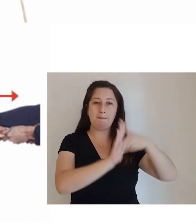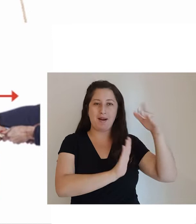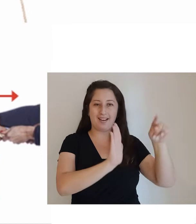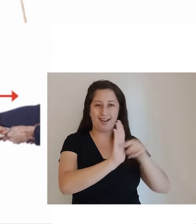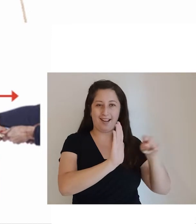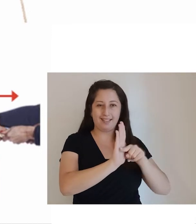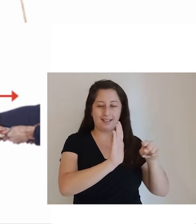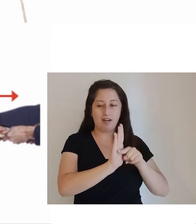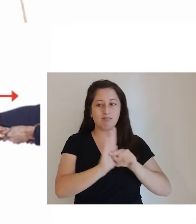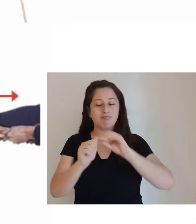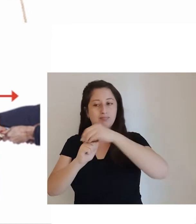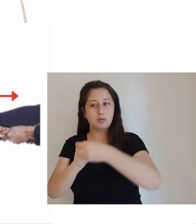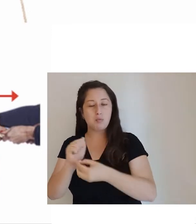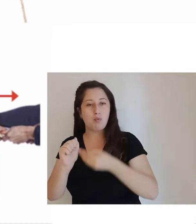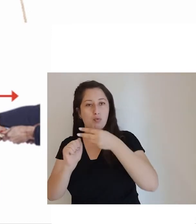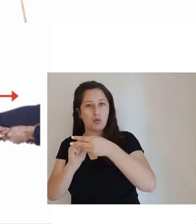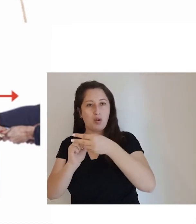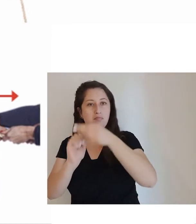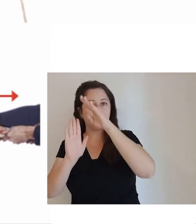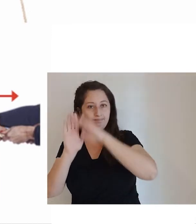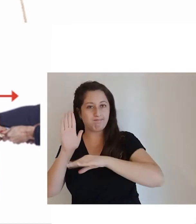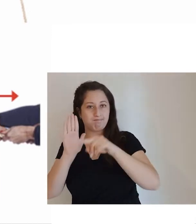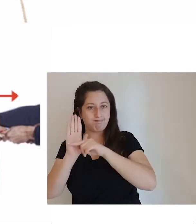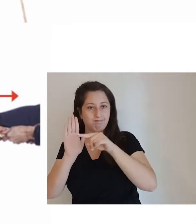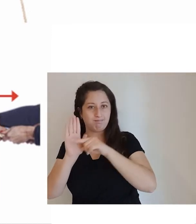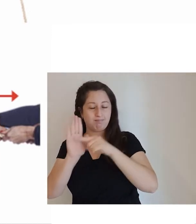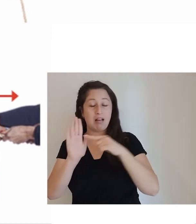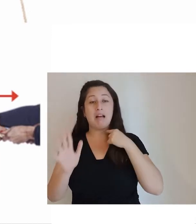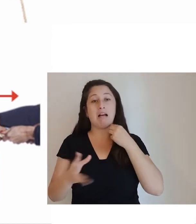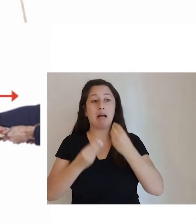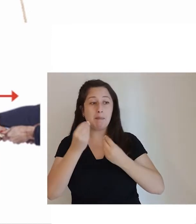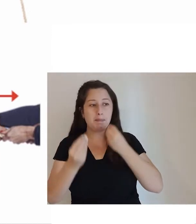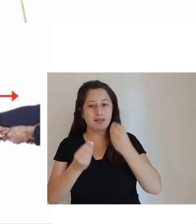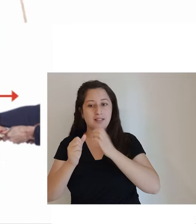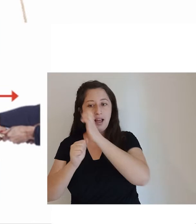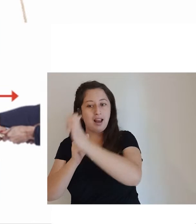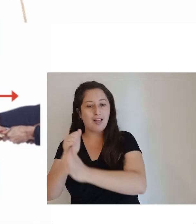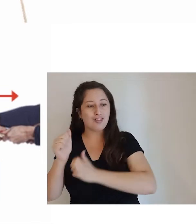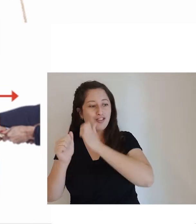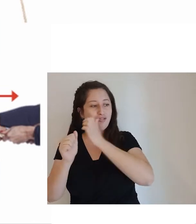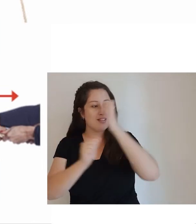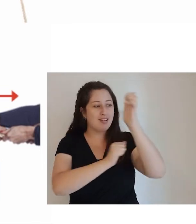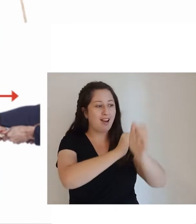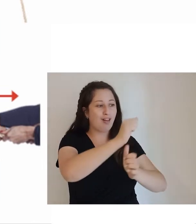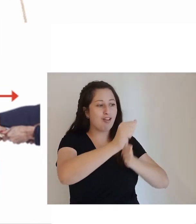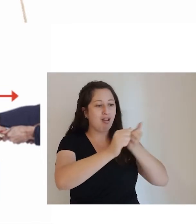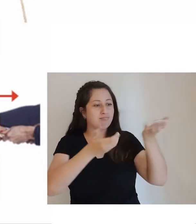electronegativo que el átomo de hidrógeno y como consecuencia no se comparten